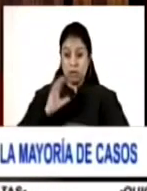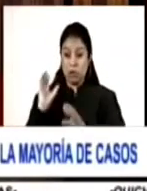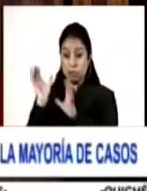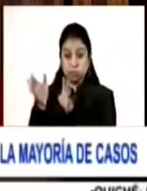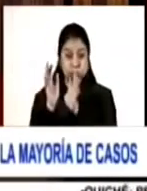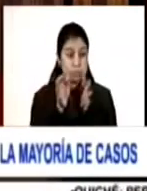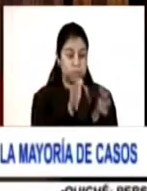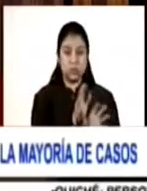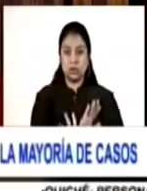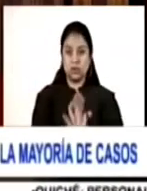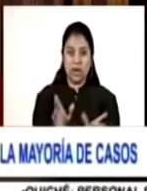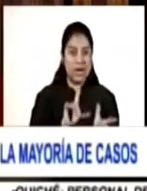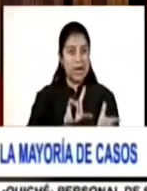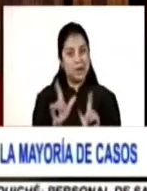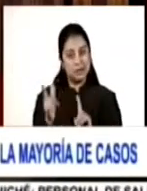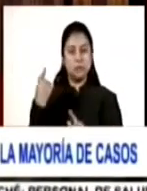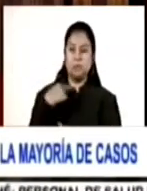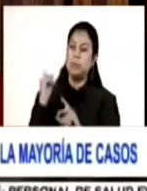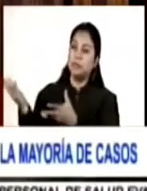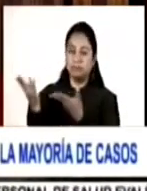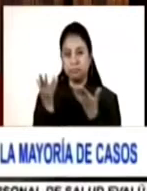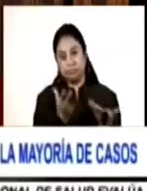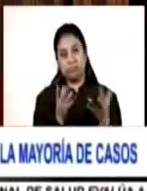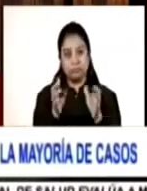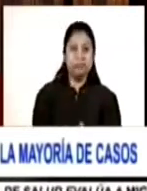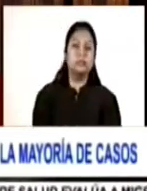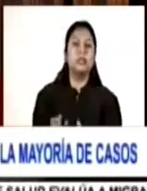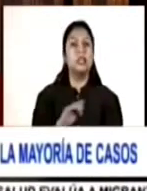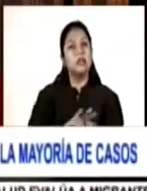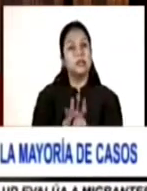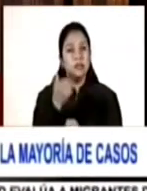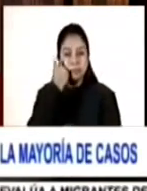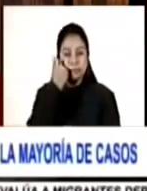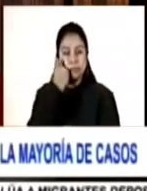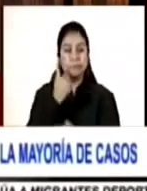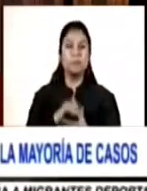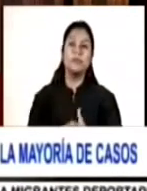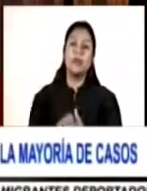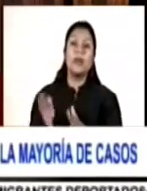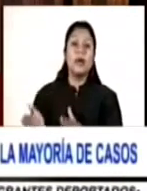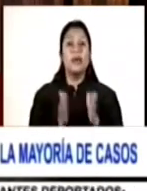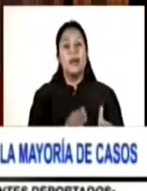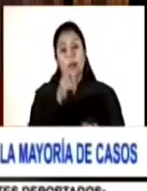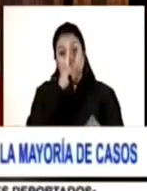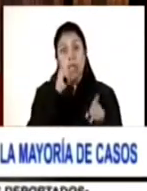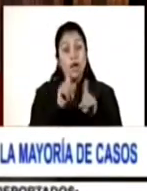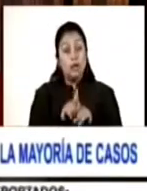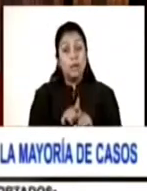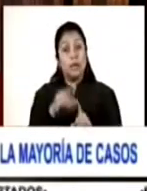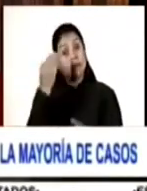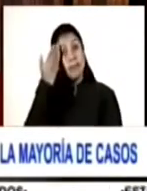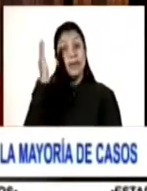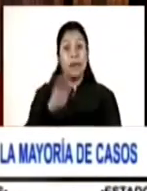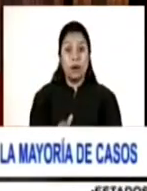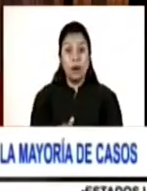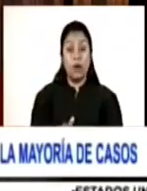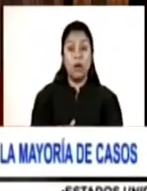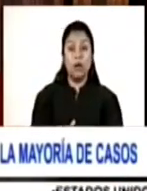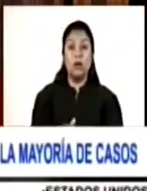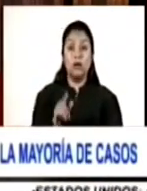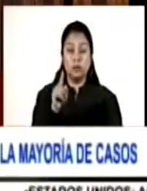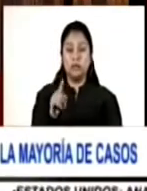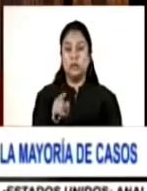para atender a los amigos y amigas peteneras. También quiero decirles que a partir de mañana,